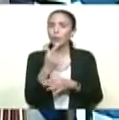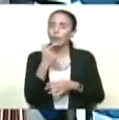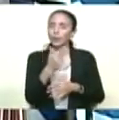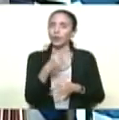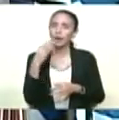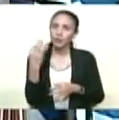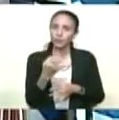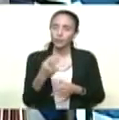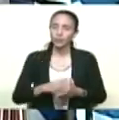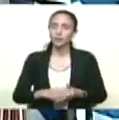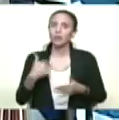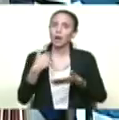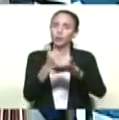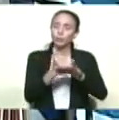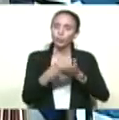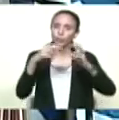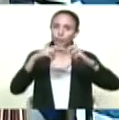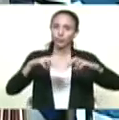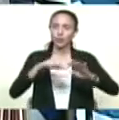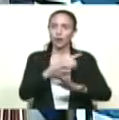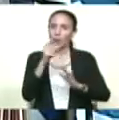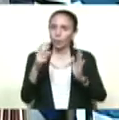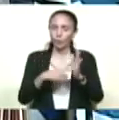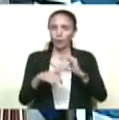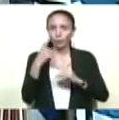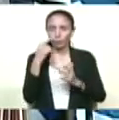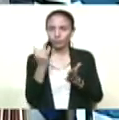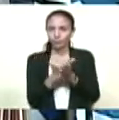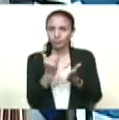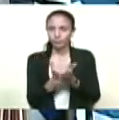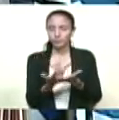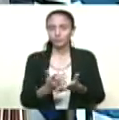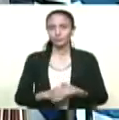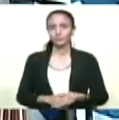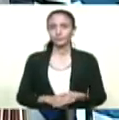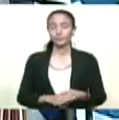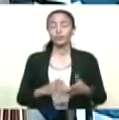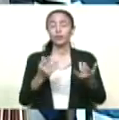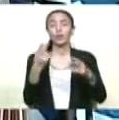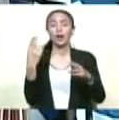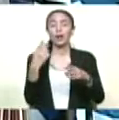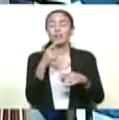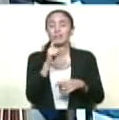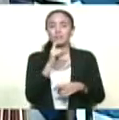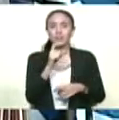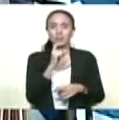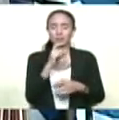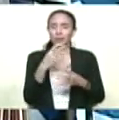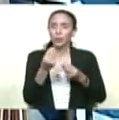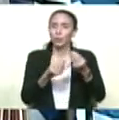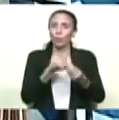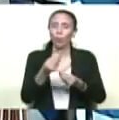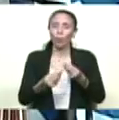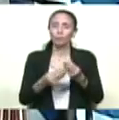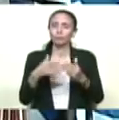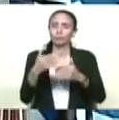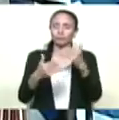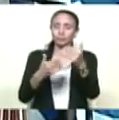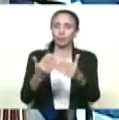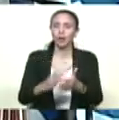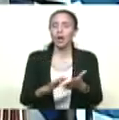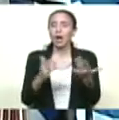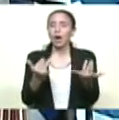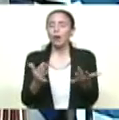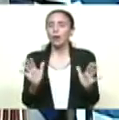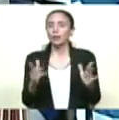llegar al fondo de esta investigación sumamente grave dentro de todas estas que hemos ido señalando y que me permite entonces